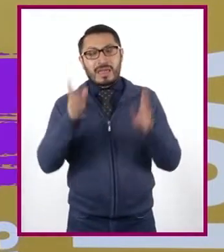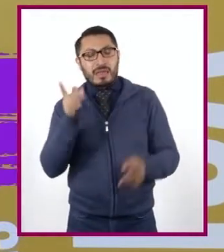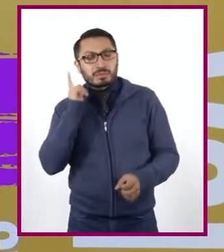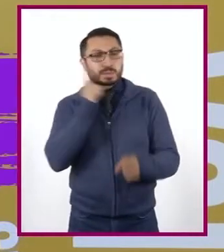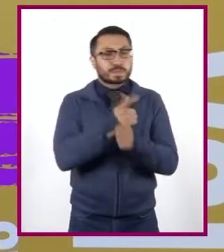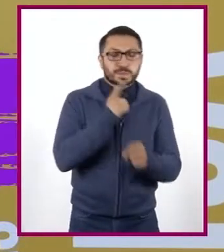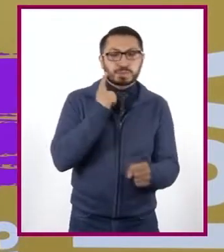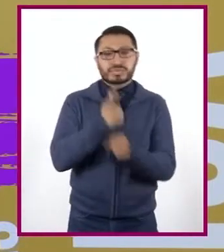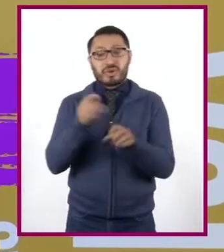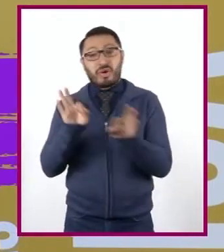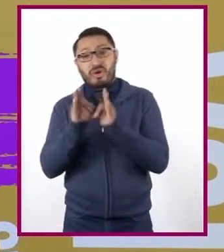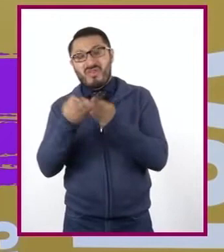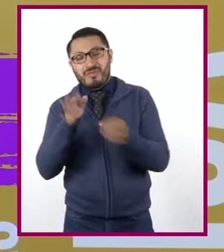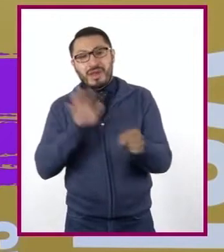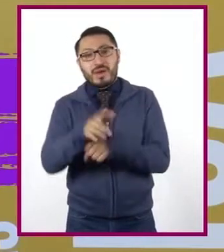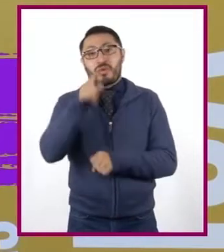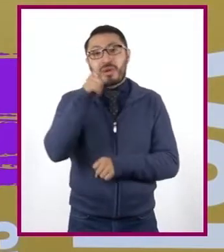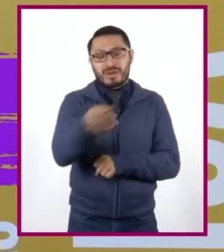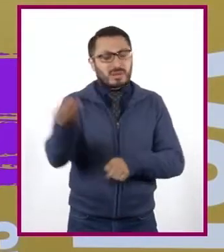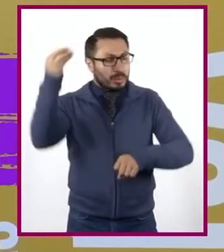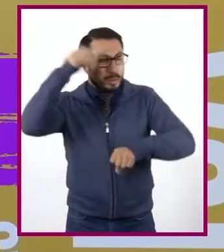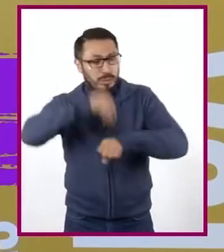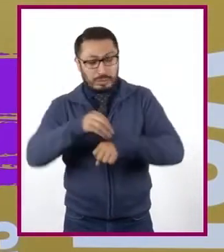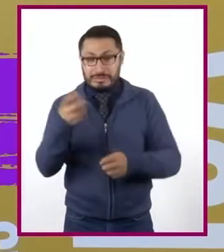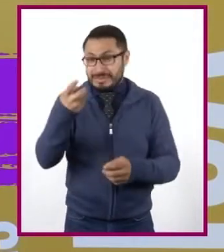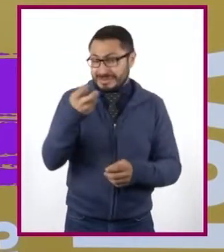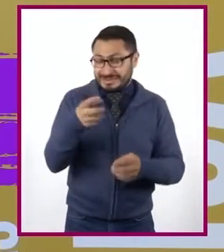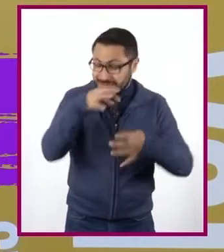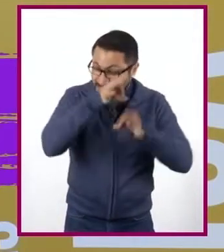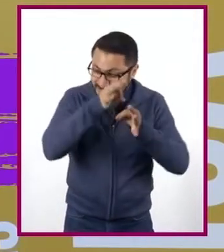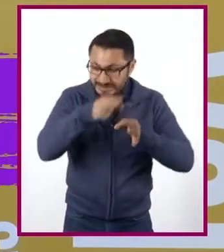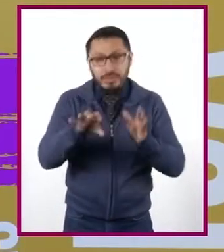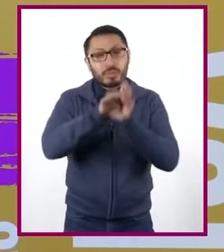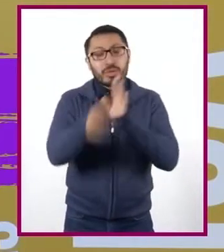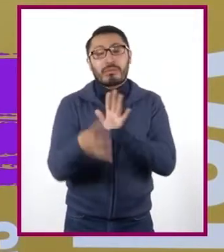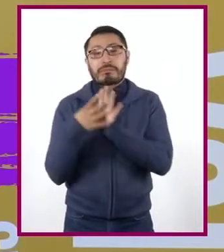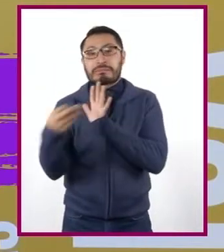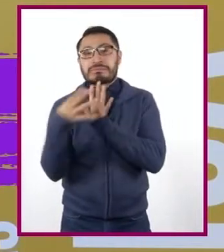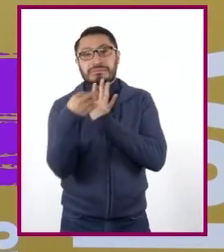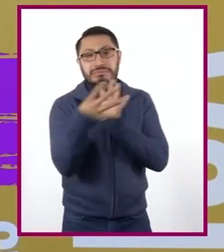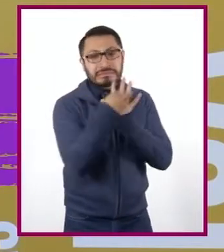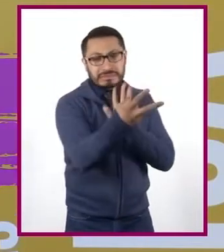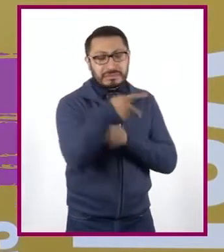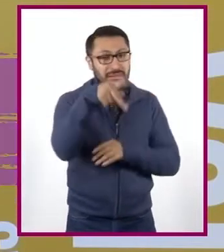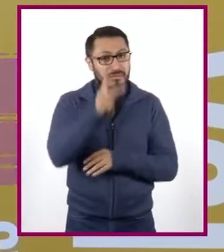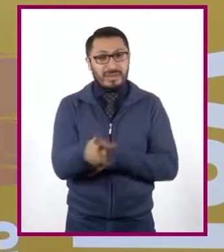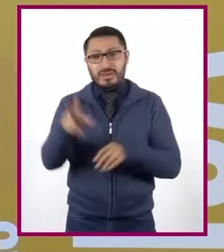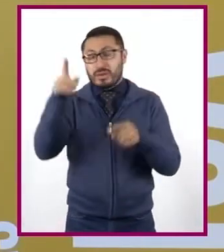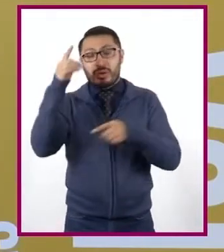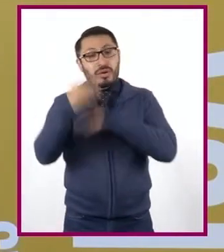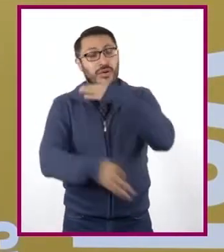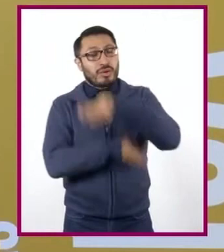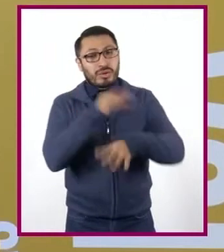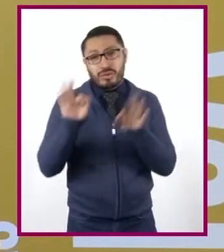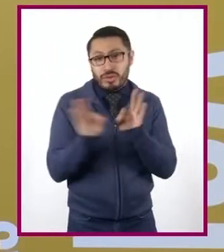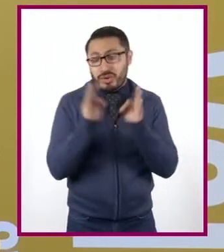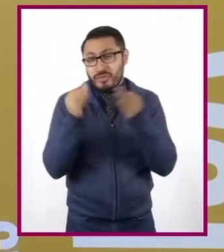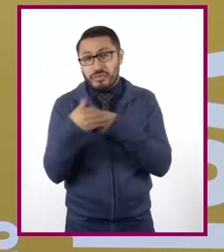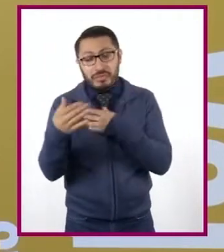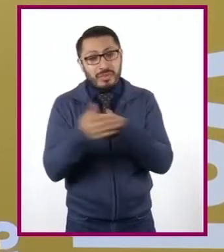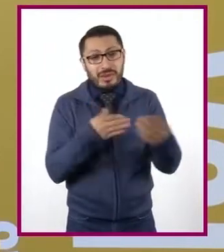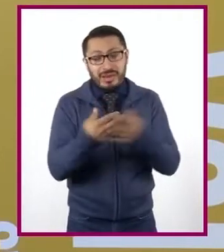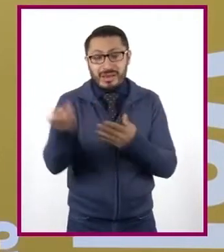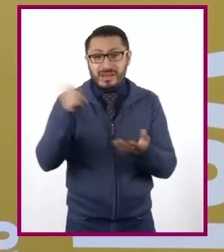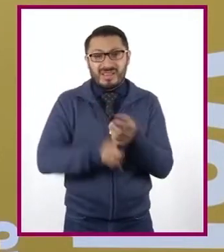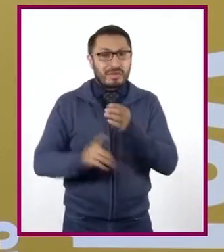la forma en que podría comportarse. Por ejemplo, una epidemia. Pero no todos los modelos usados en ciencia tienen que